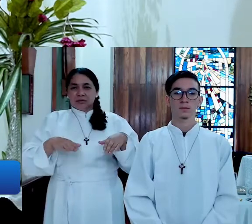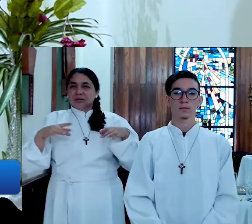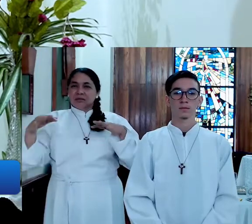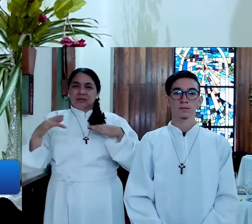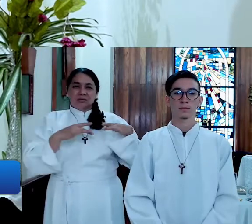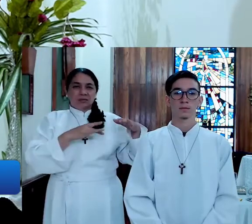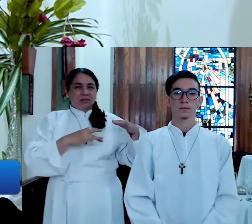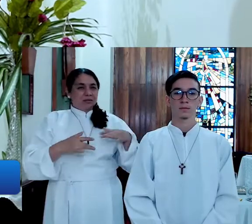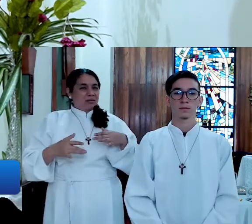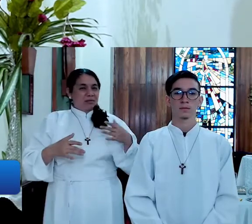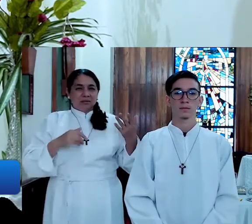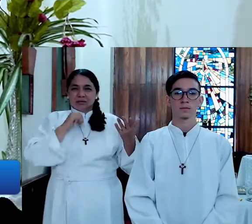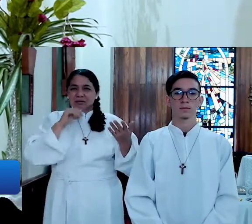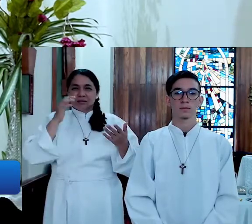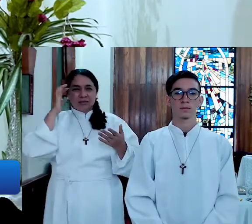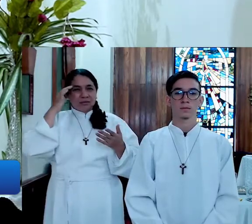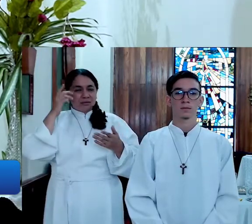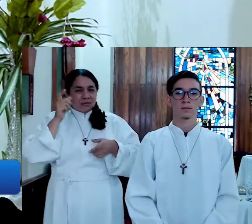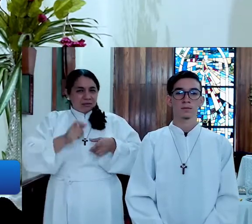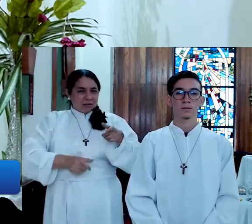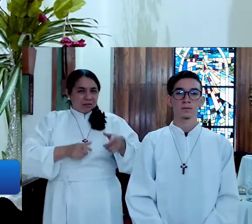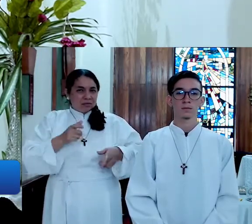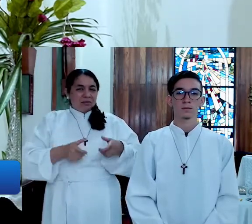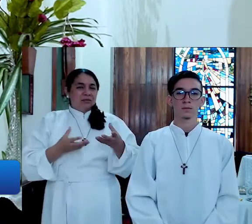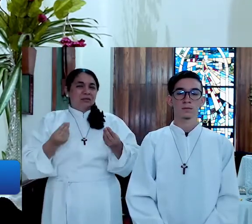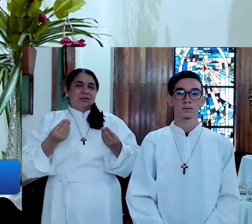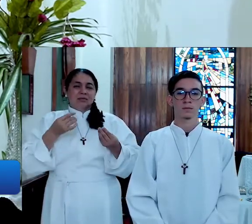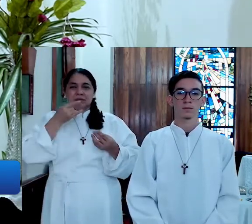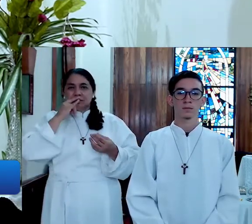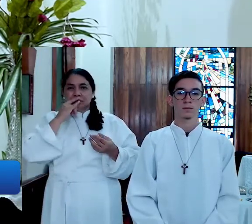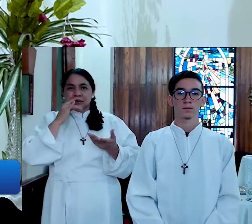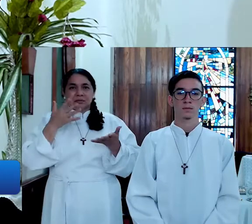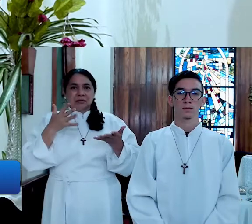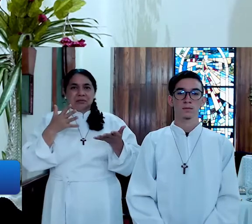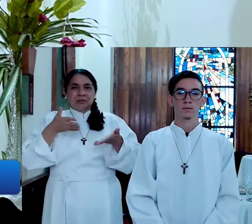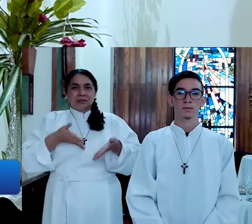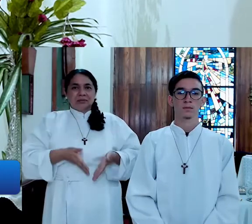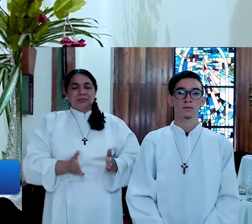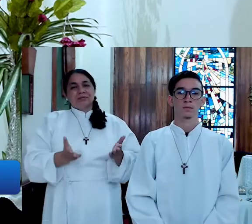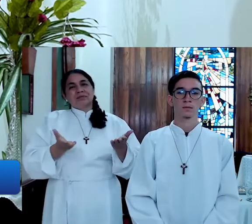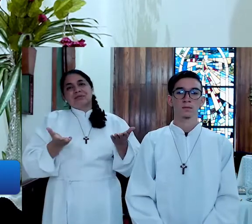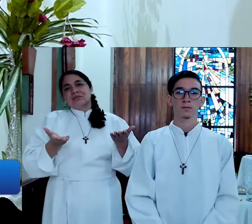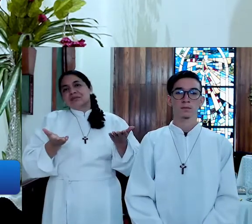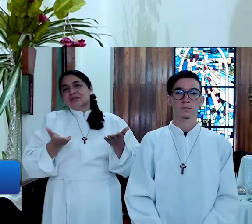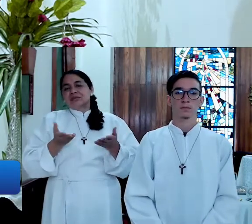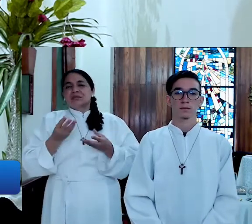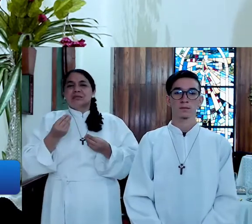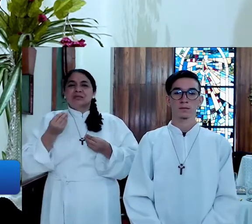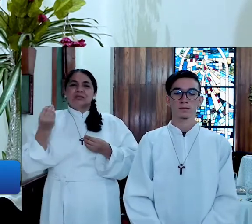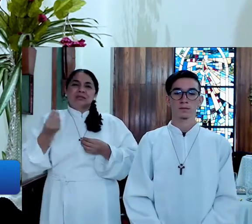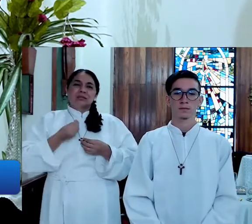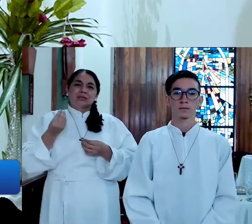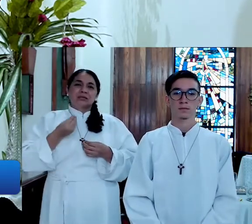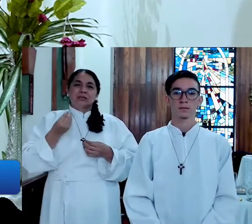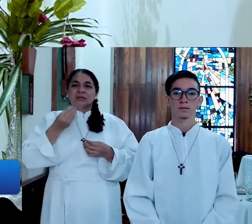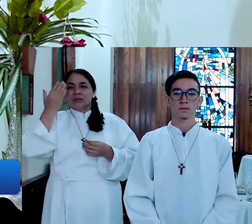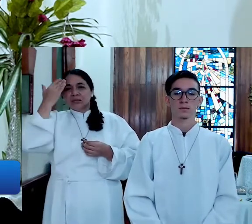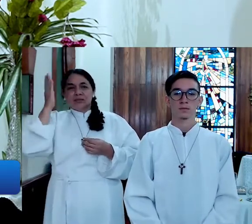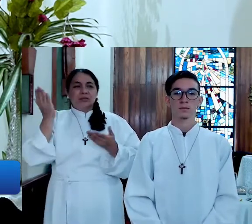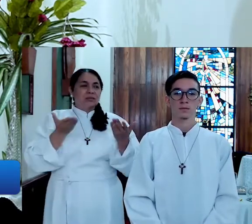inhumanas. Orar pues por tantos niños que no han nacido, por tantos jóvenes desorientados, por tantas